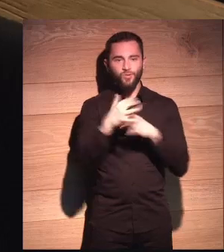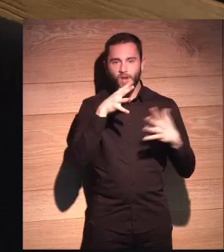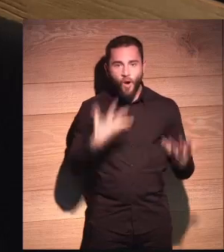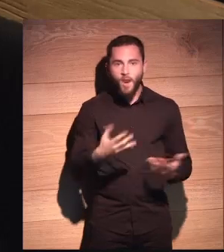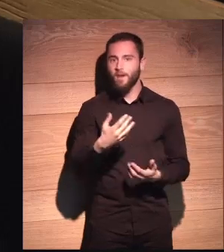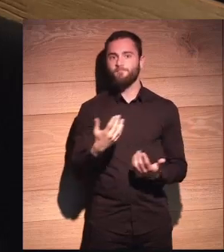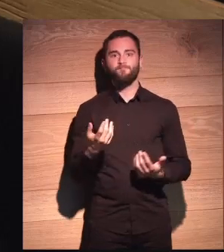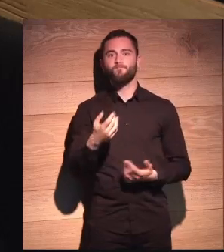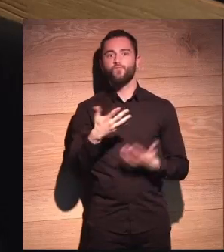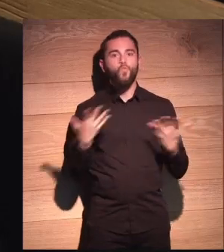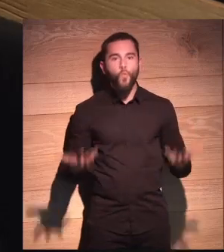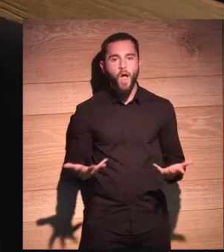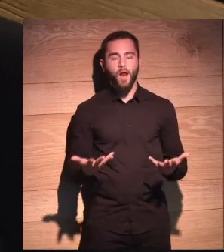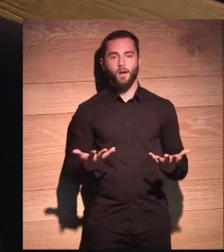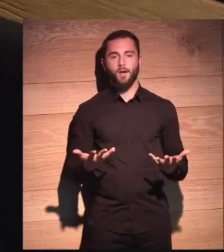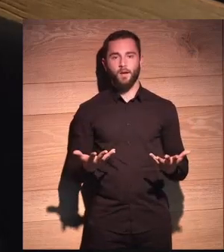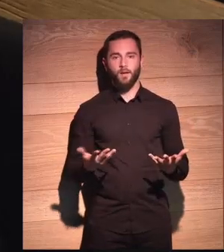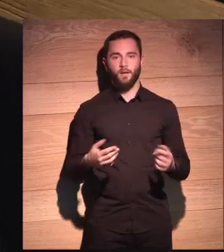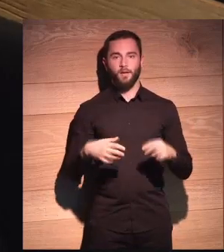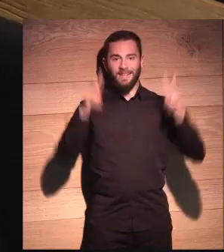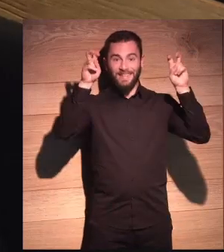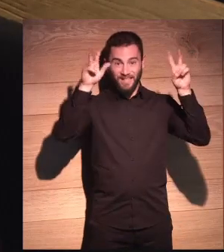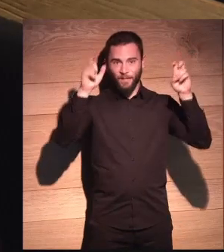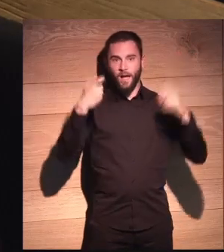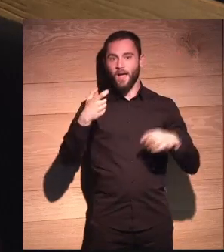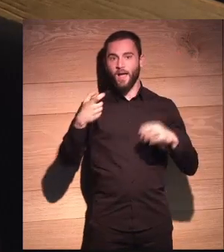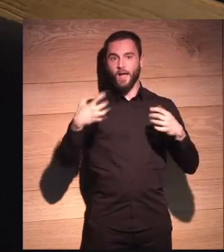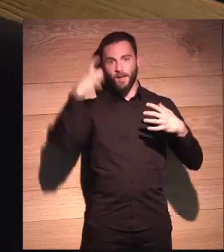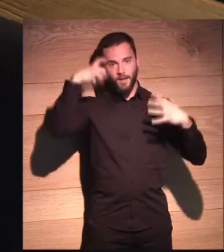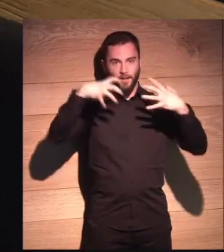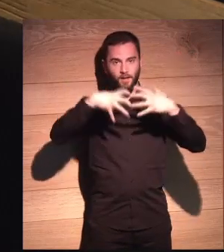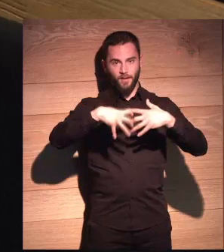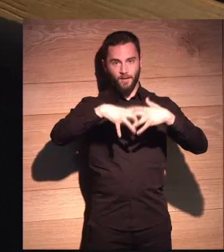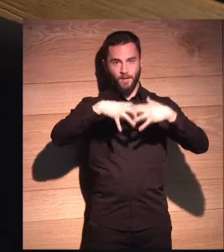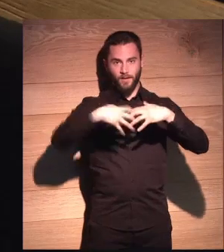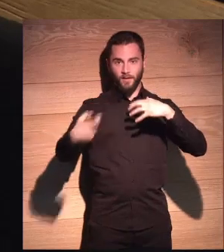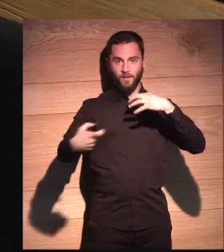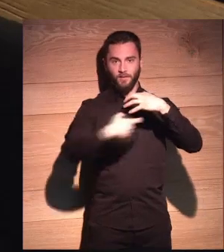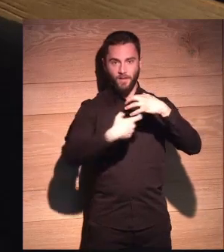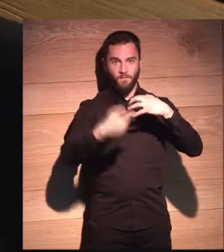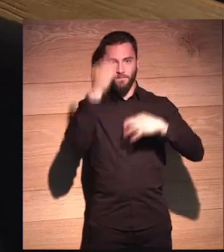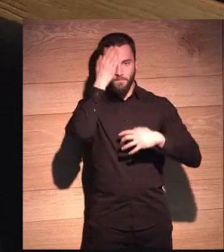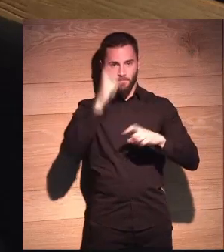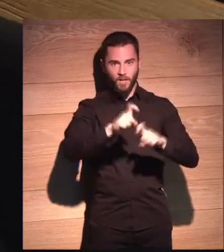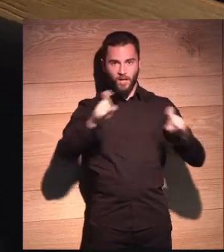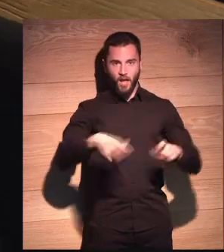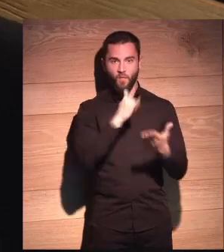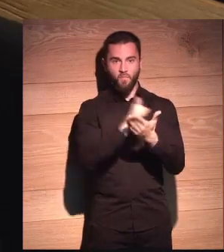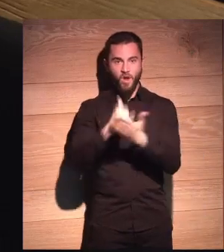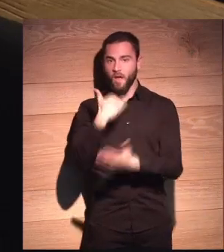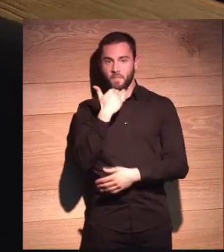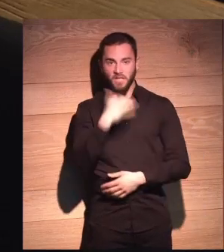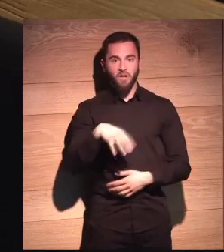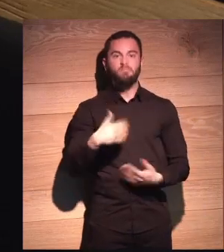estamos ahora con ese chip? ¿Se implanta? ¿Se ha hackeado? ¿Hay pruebas? ¿Sabemos algo?